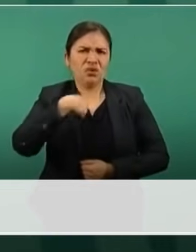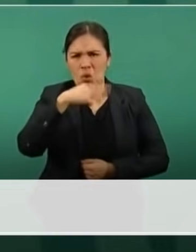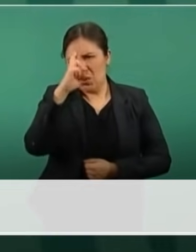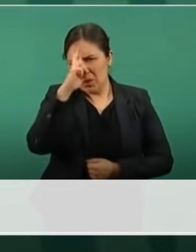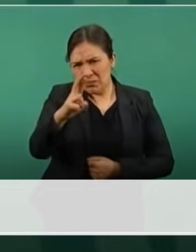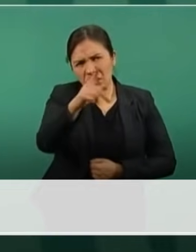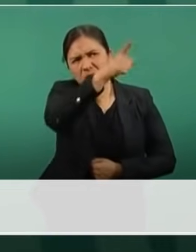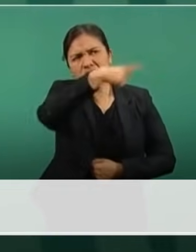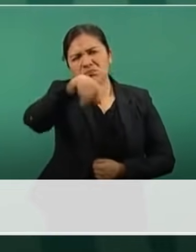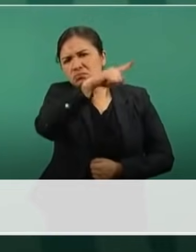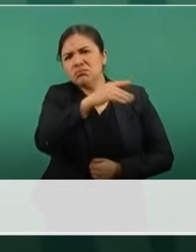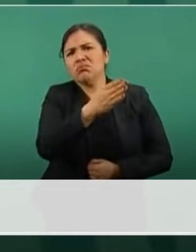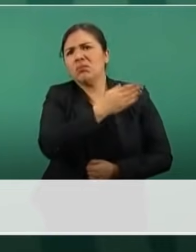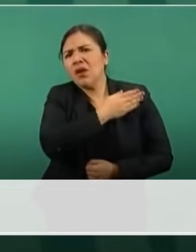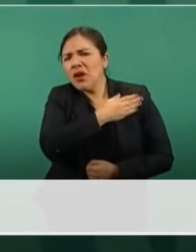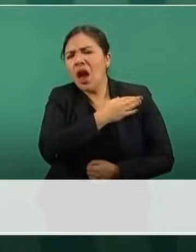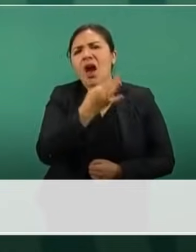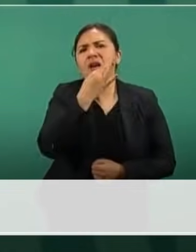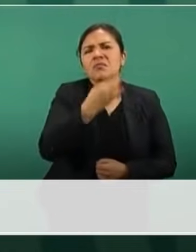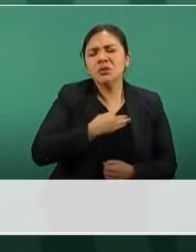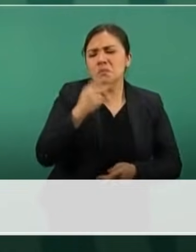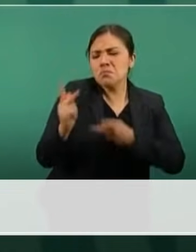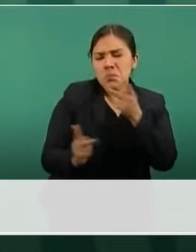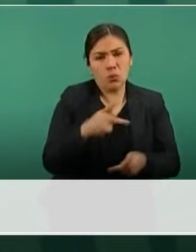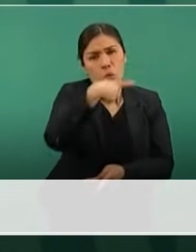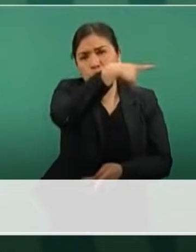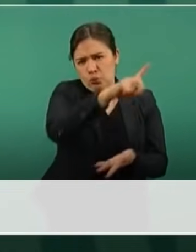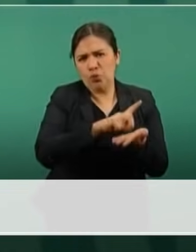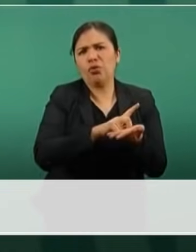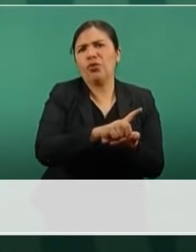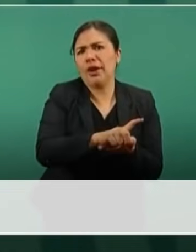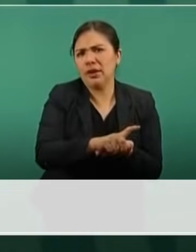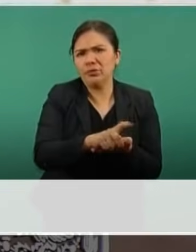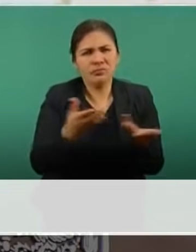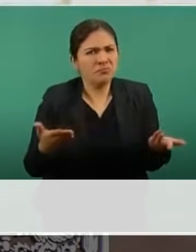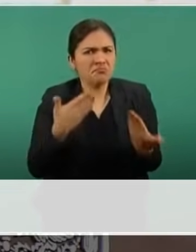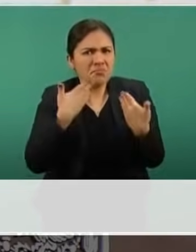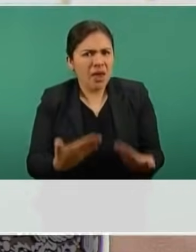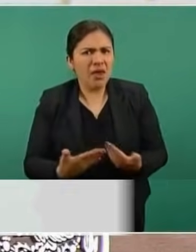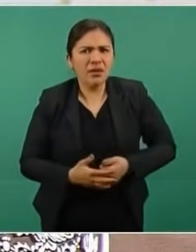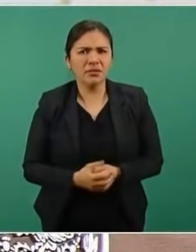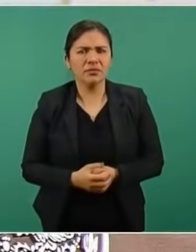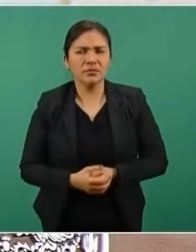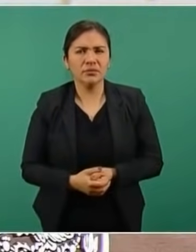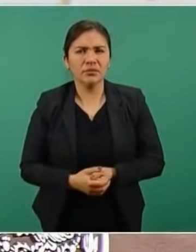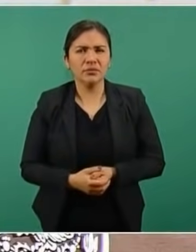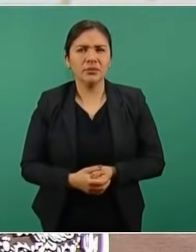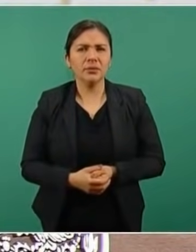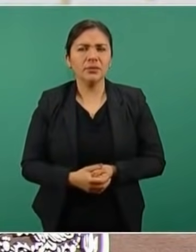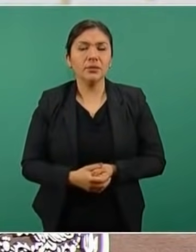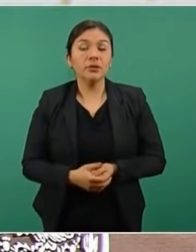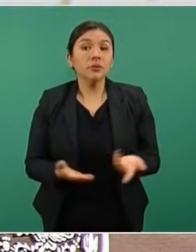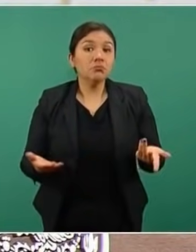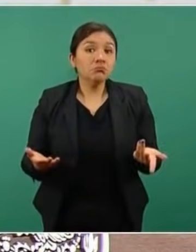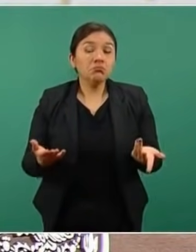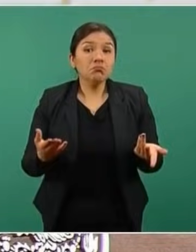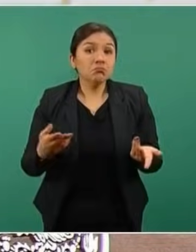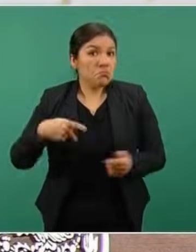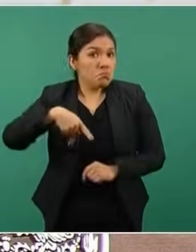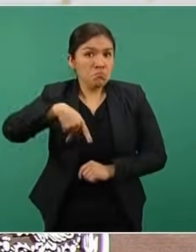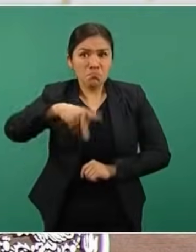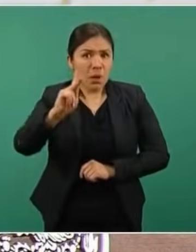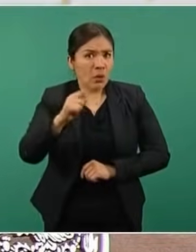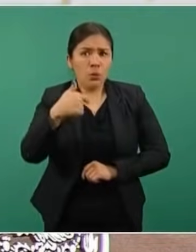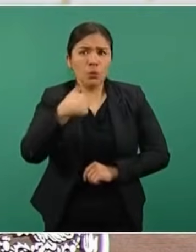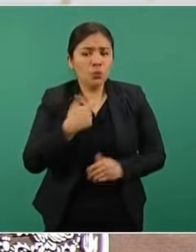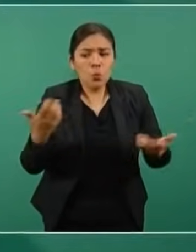estos cuestionamientos, desde luego es su derecho, pero pues nosotros estamos